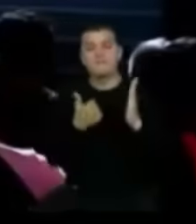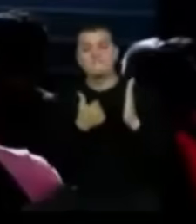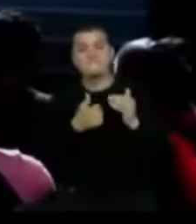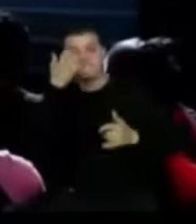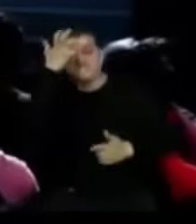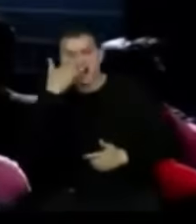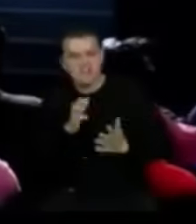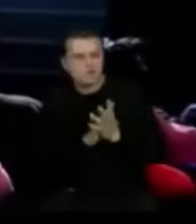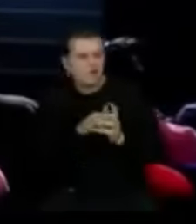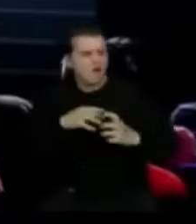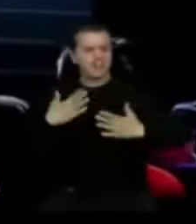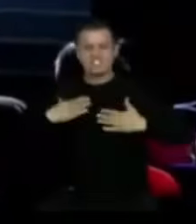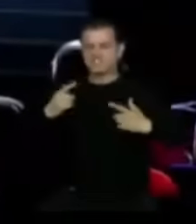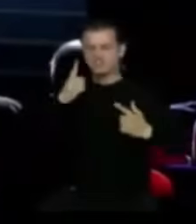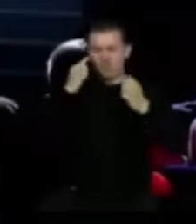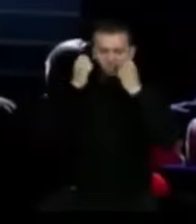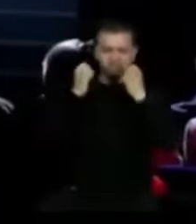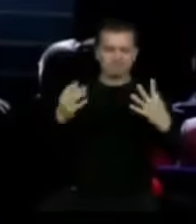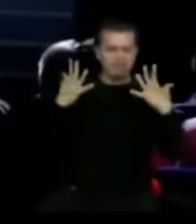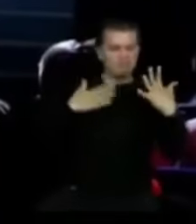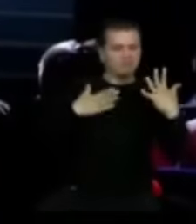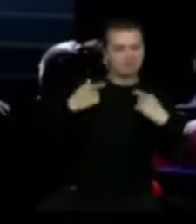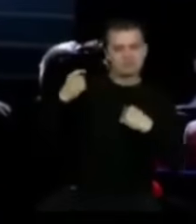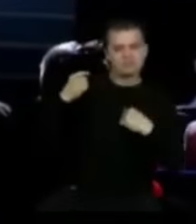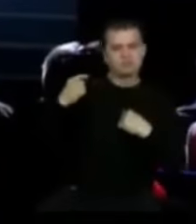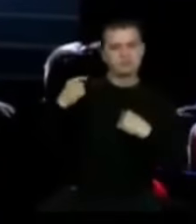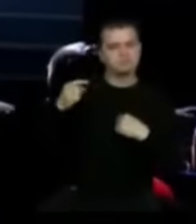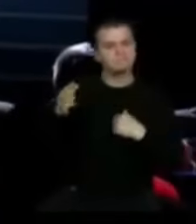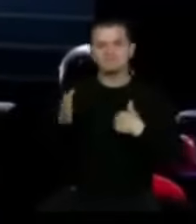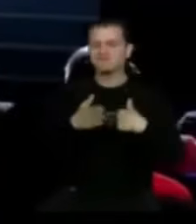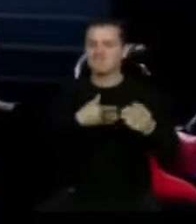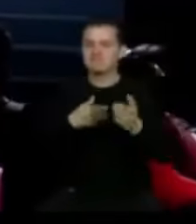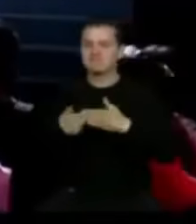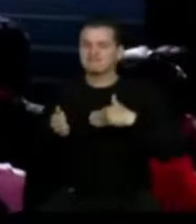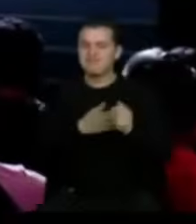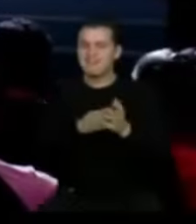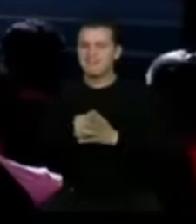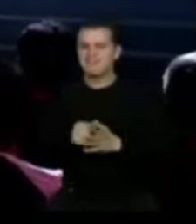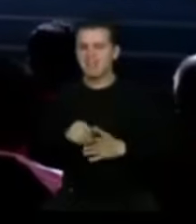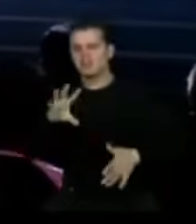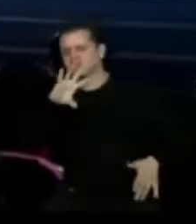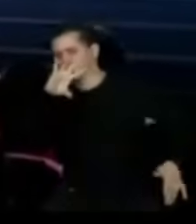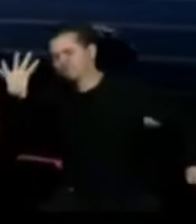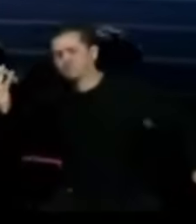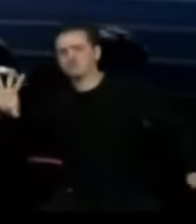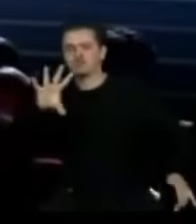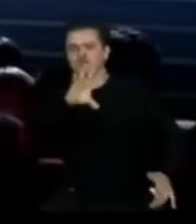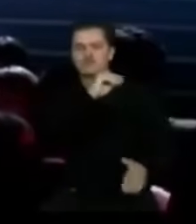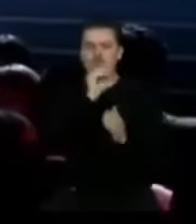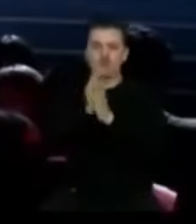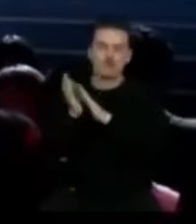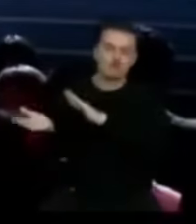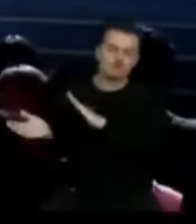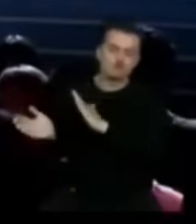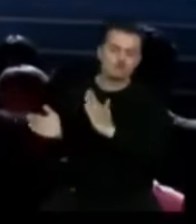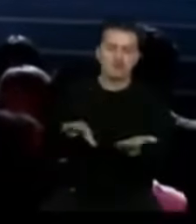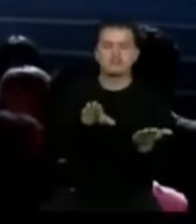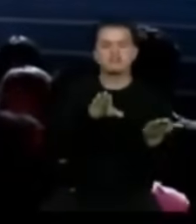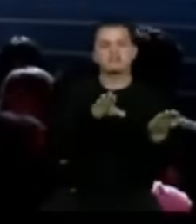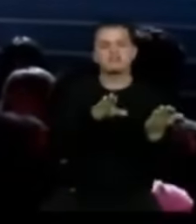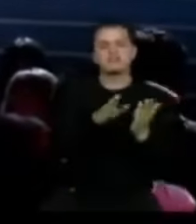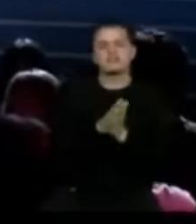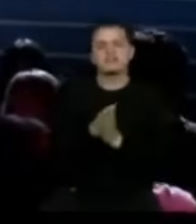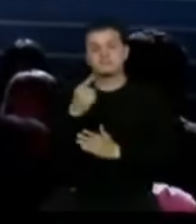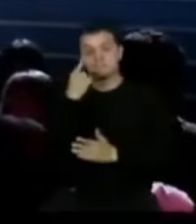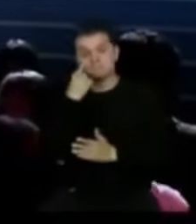vas a enfrentar a ese enemigo y no lo vas a poder vencer con tus propias fuerzas.